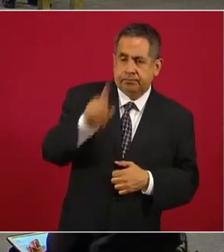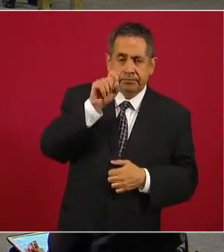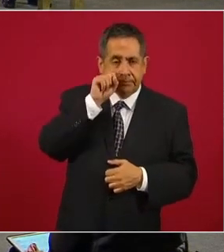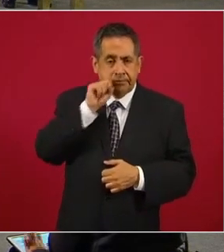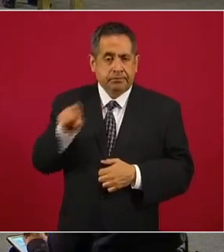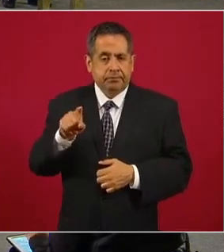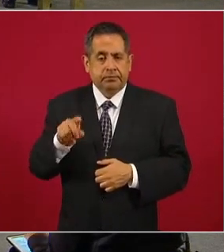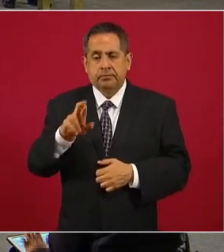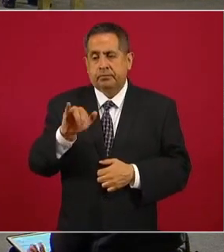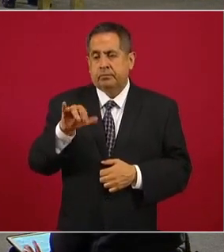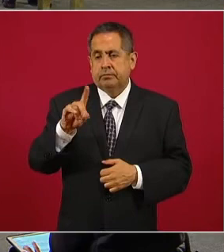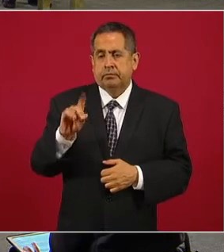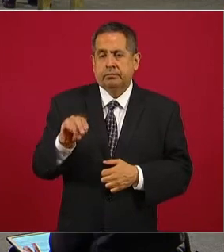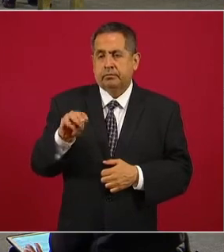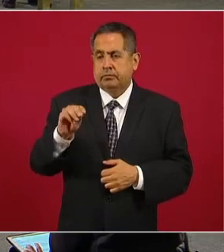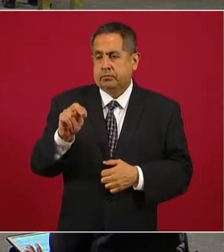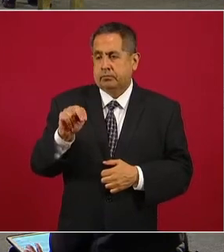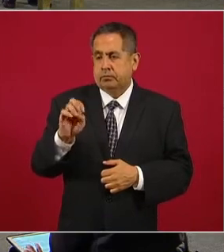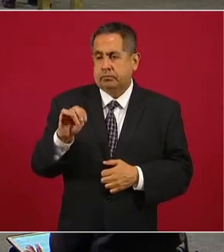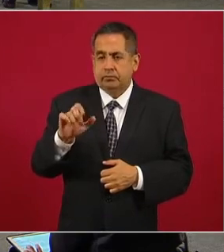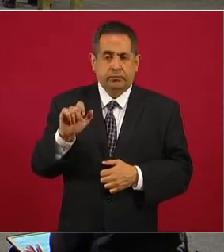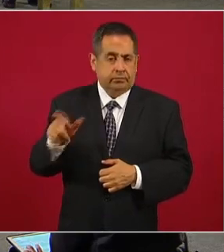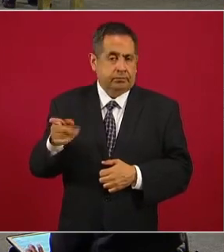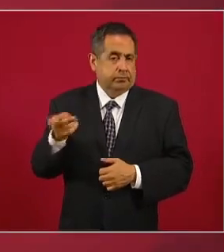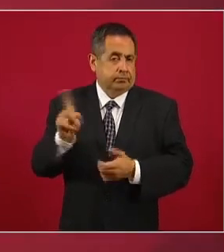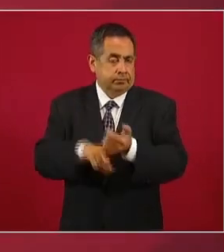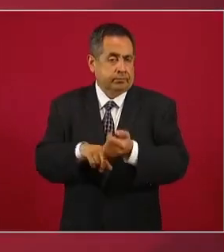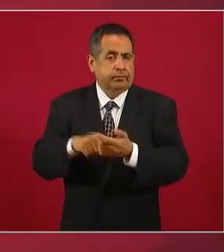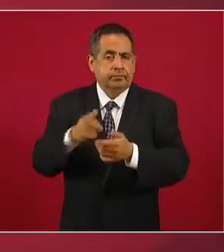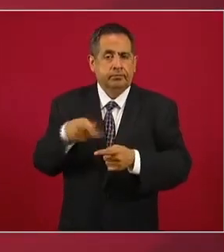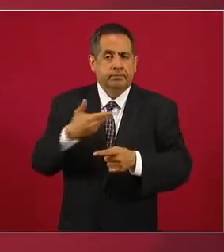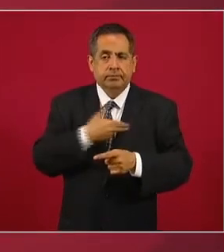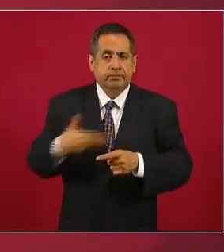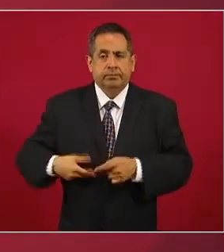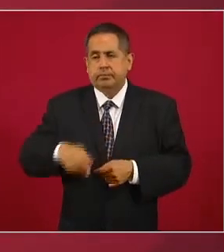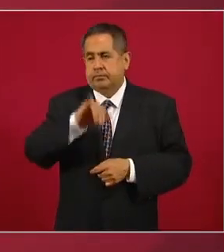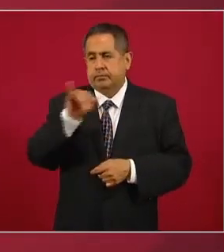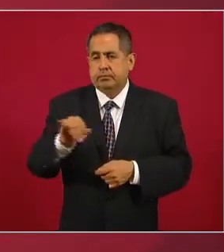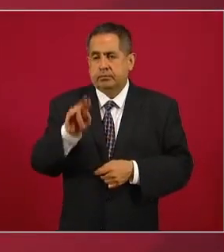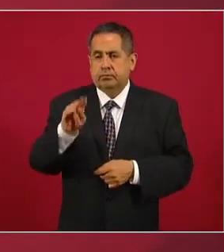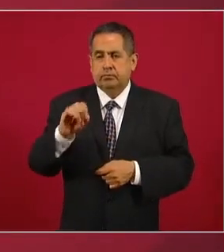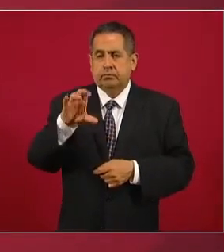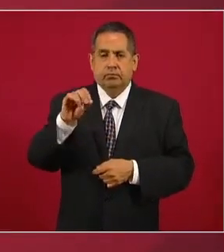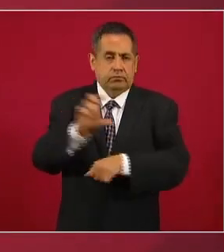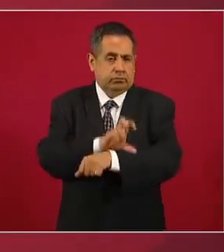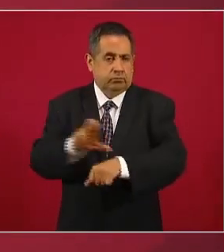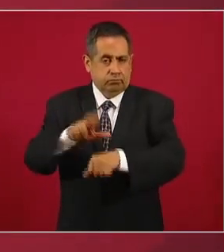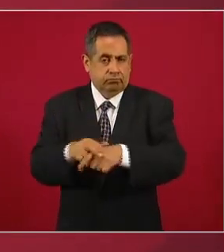con Ricardo Monreal, que es el coordinador de